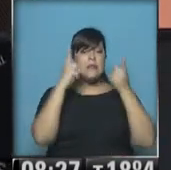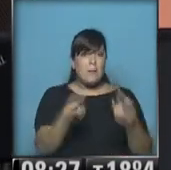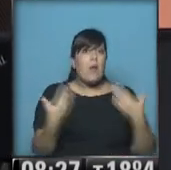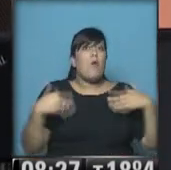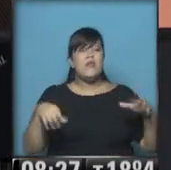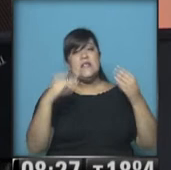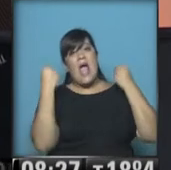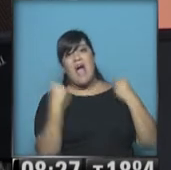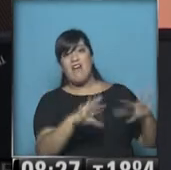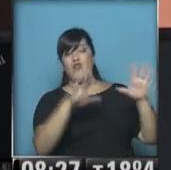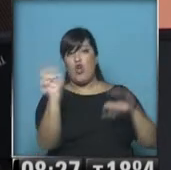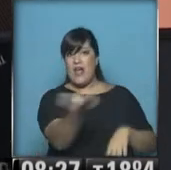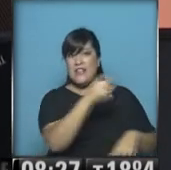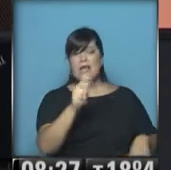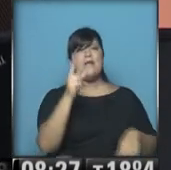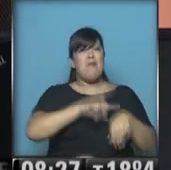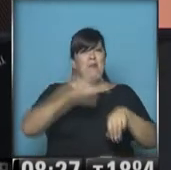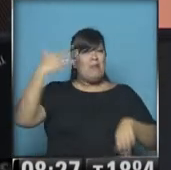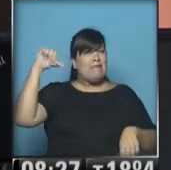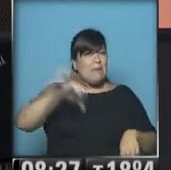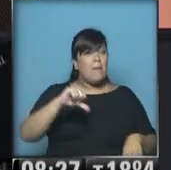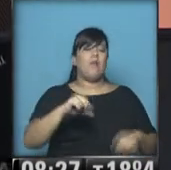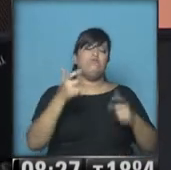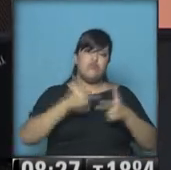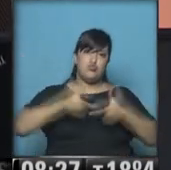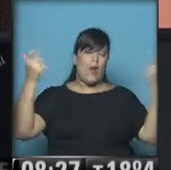posibilidad de abandonar el tenis por el mal momento que estaba viviendo. Por suerte,